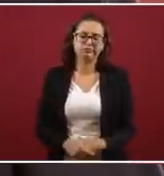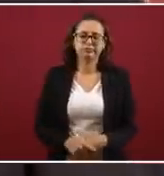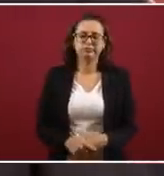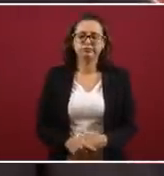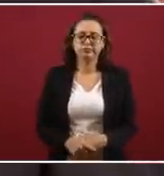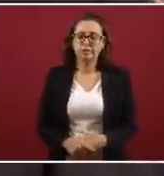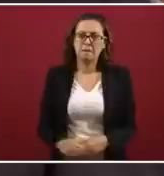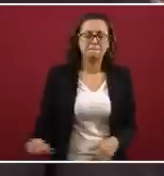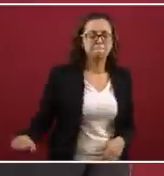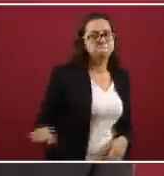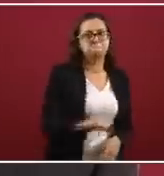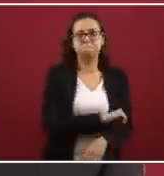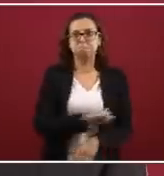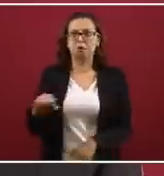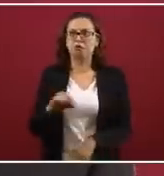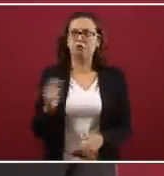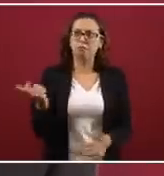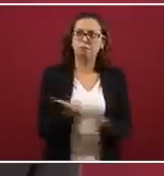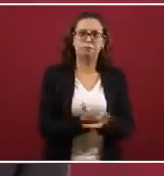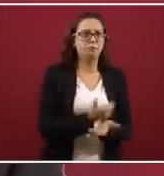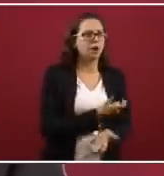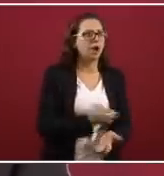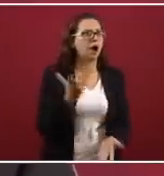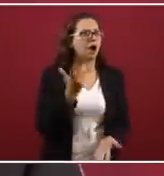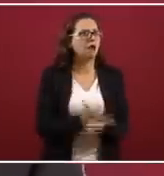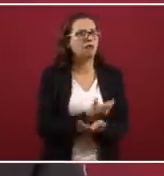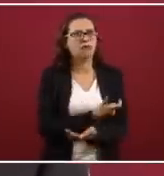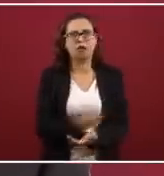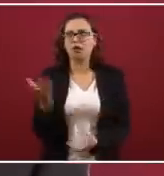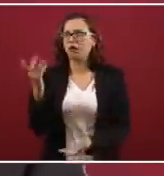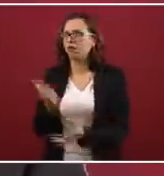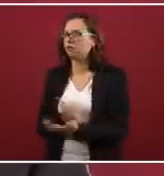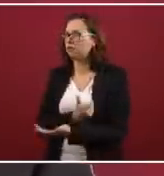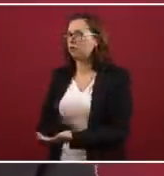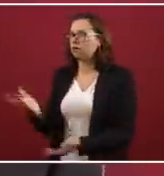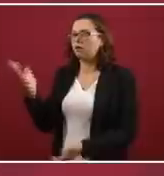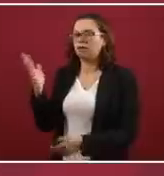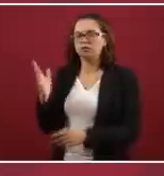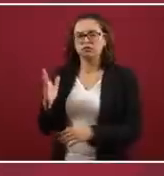el aumento, ¿no?, en todo. Mientras